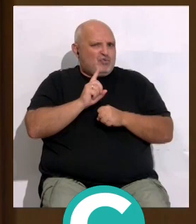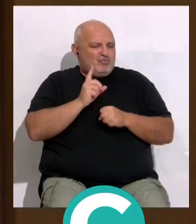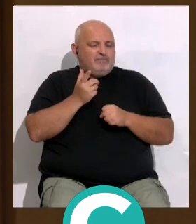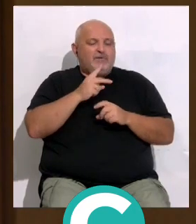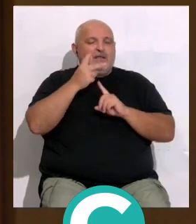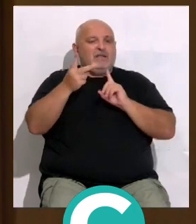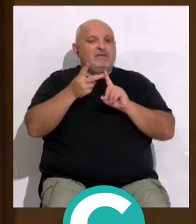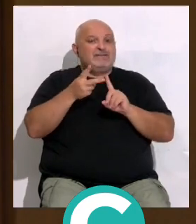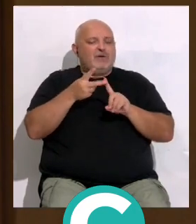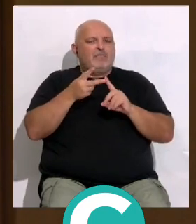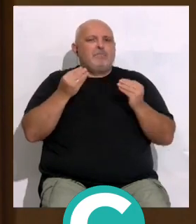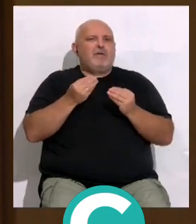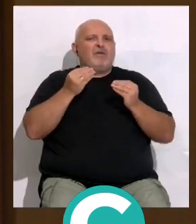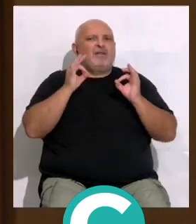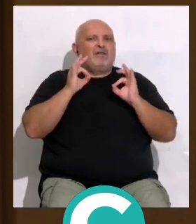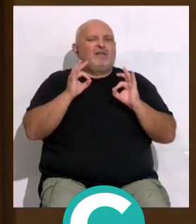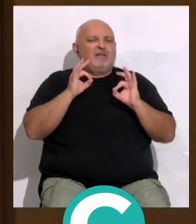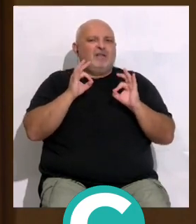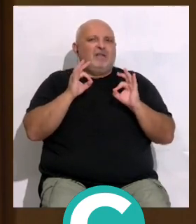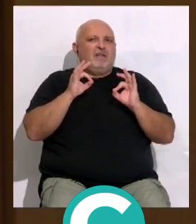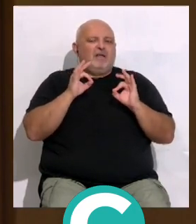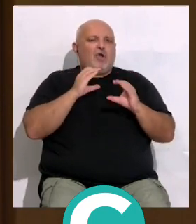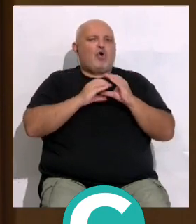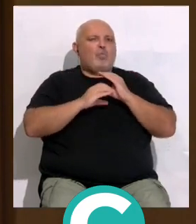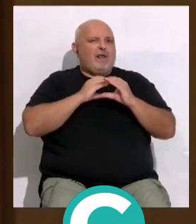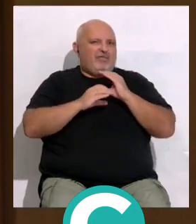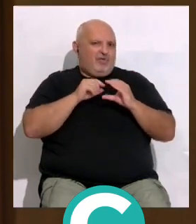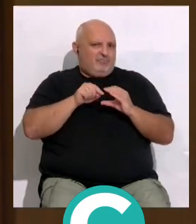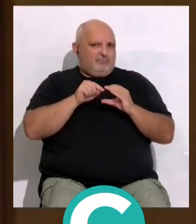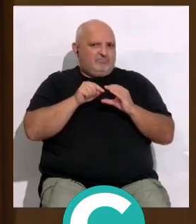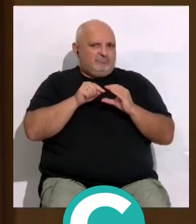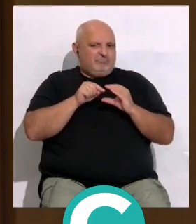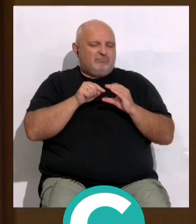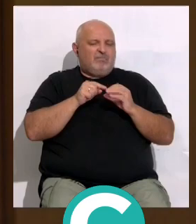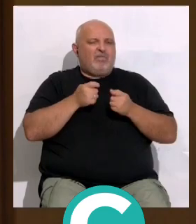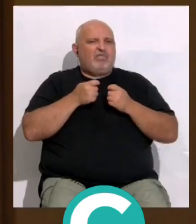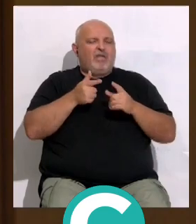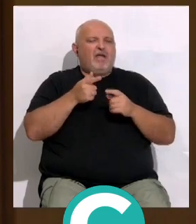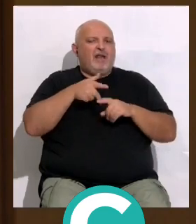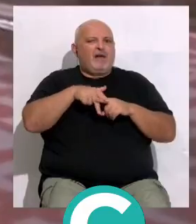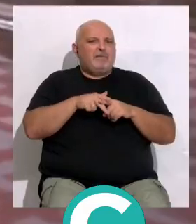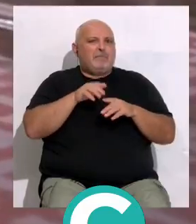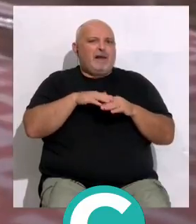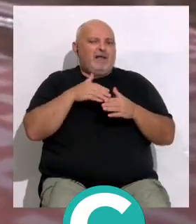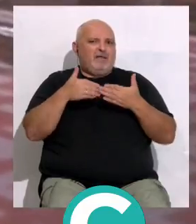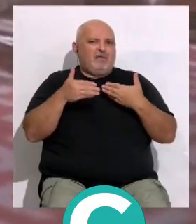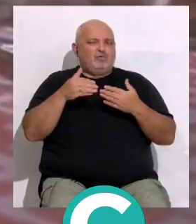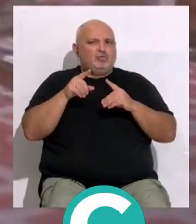segundo es que mejorar fundamentalmente la comunicación, el darle instrumentos para poder hablar